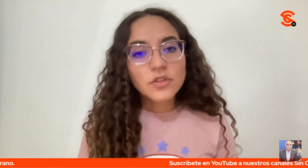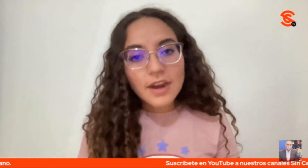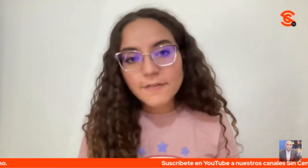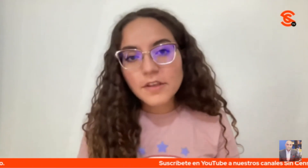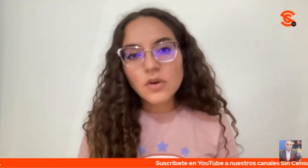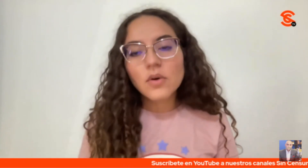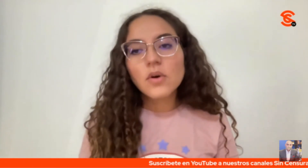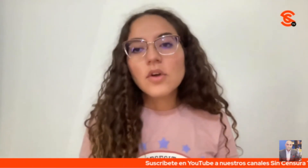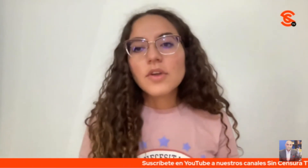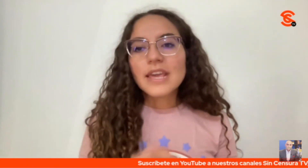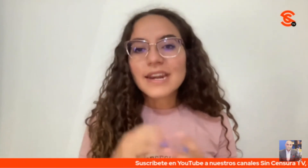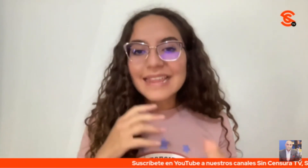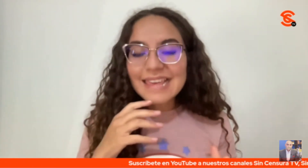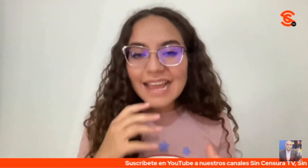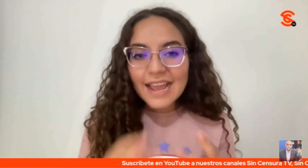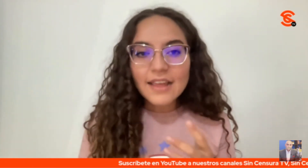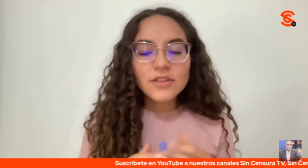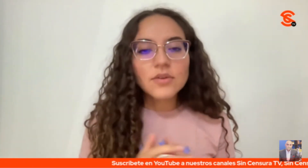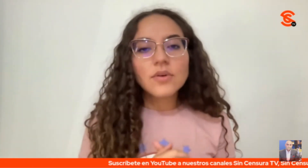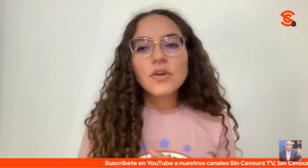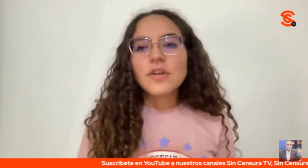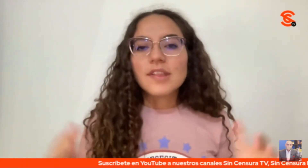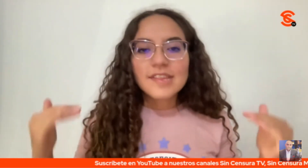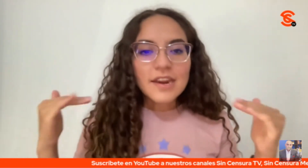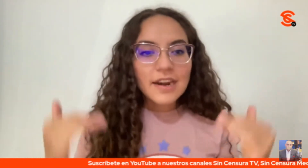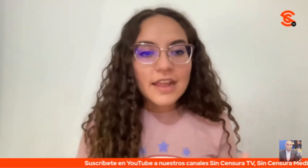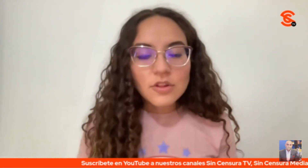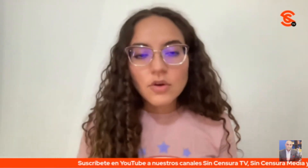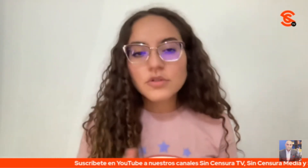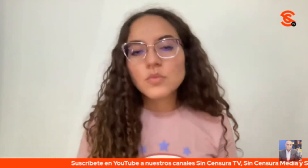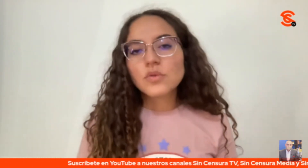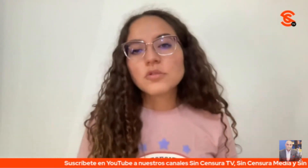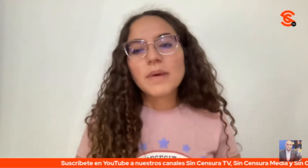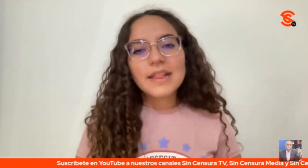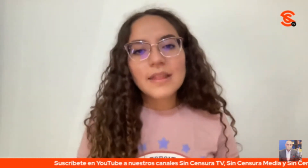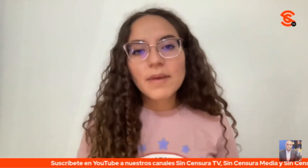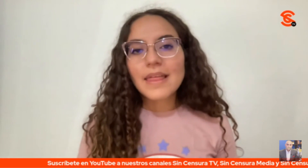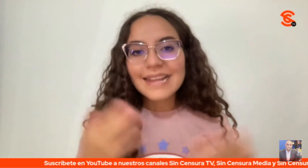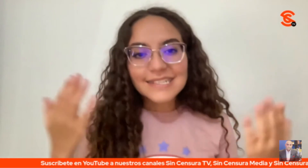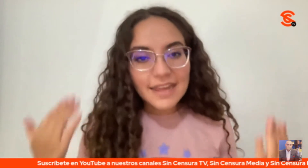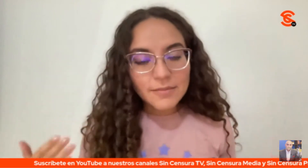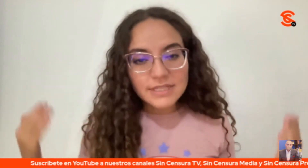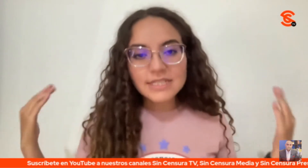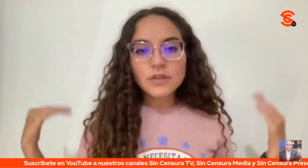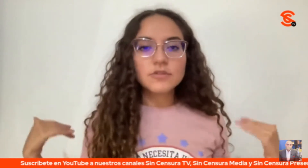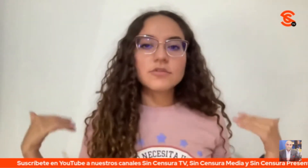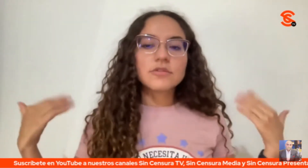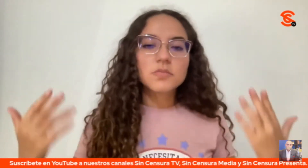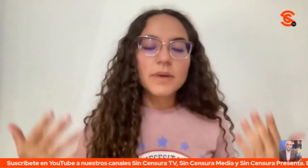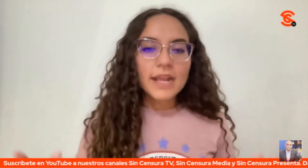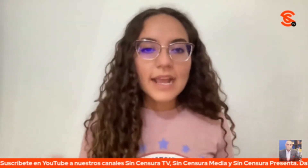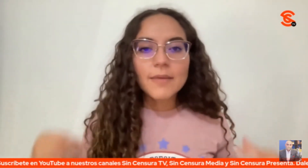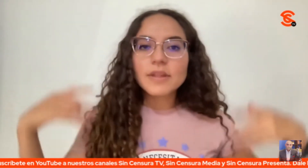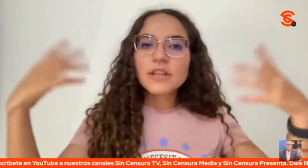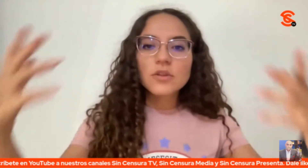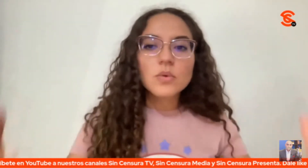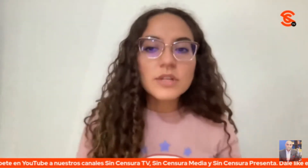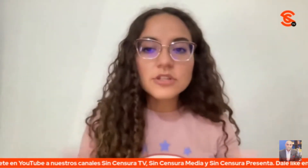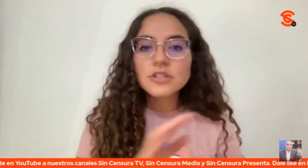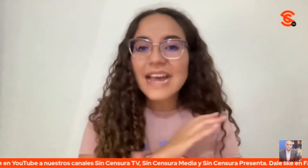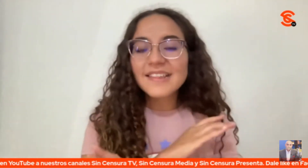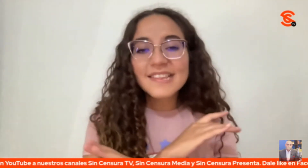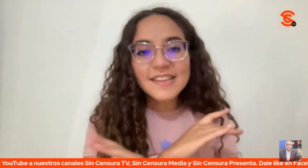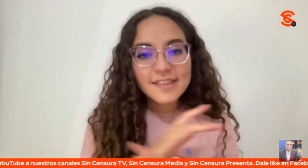filas del narcotráfico, erradicando, cerrando los muros para el tema de las armas de Estados Unidos para acá,